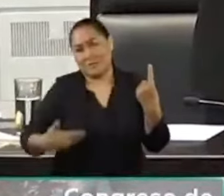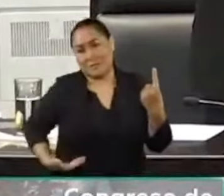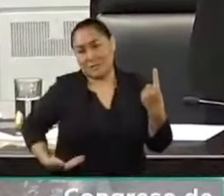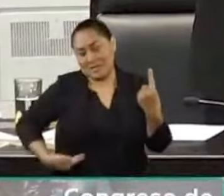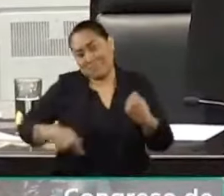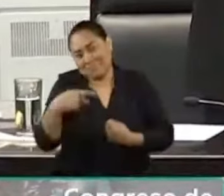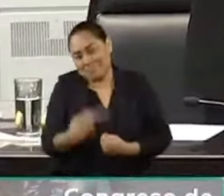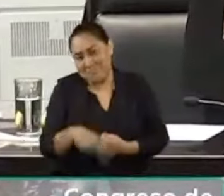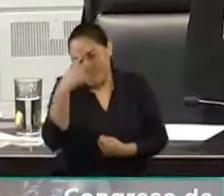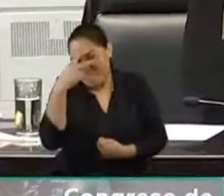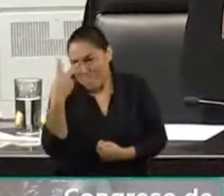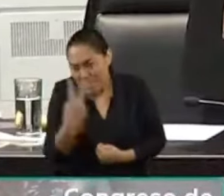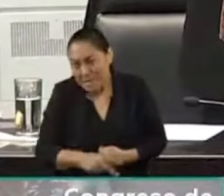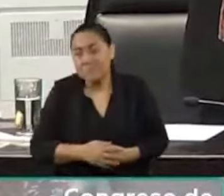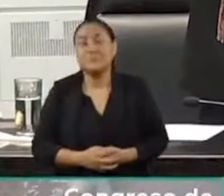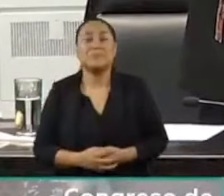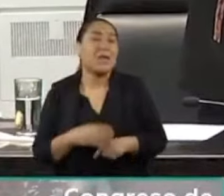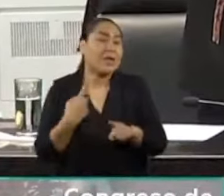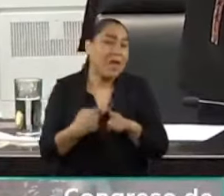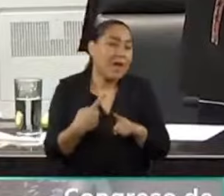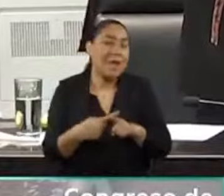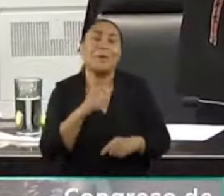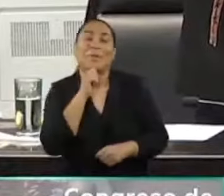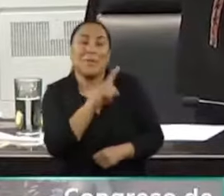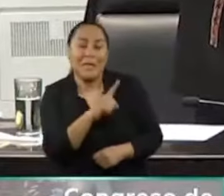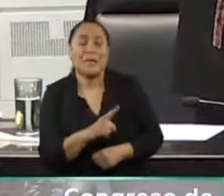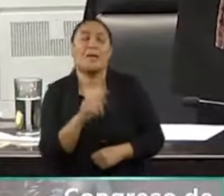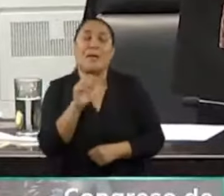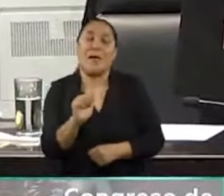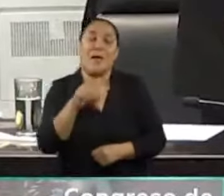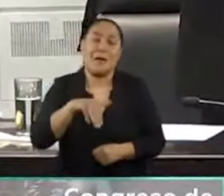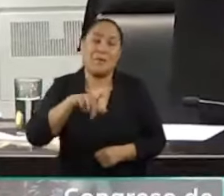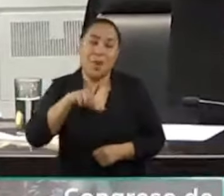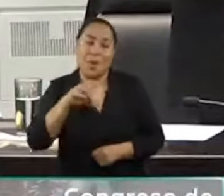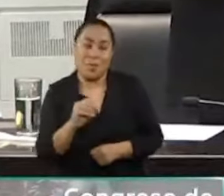país Andrés Manuel López